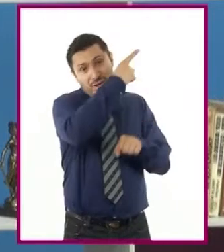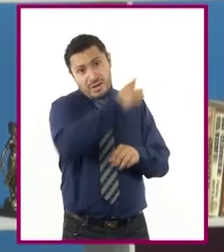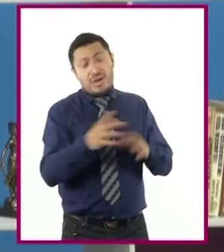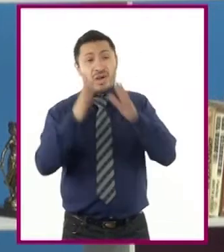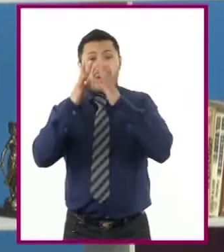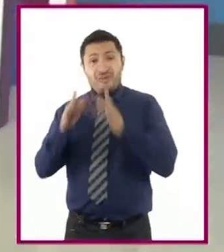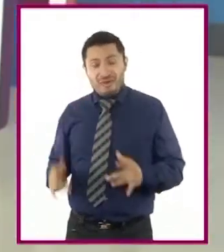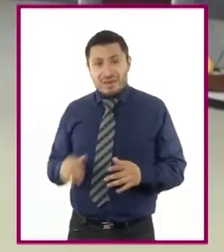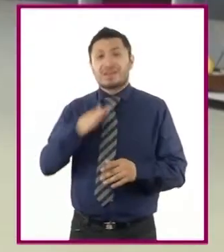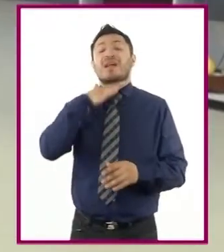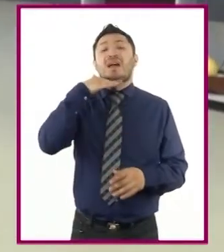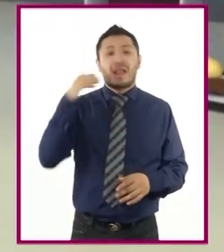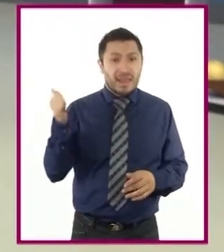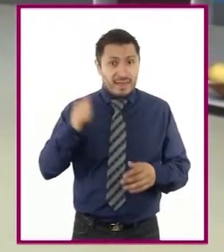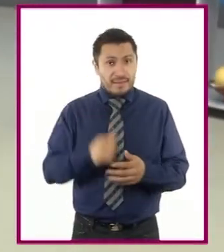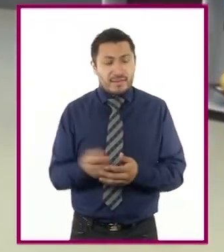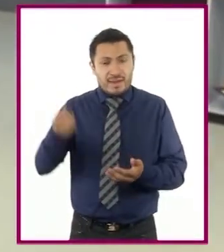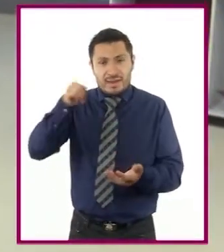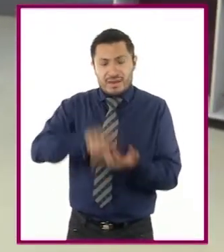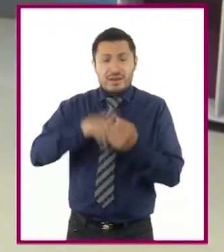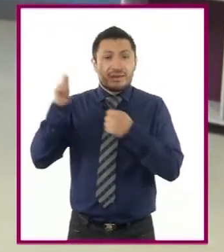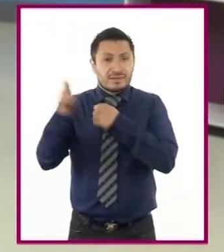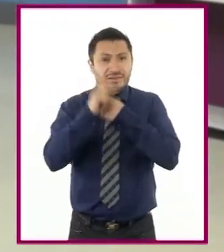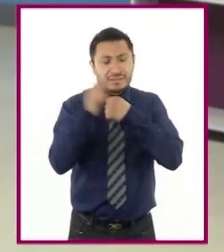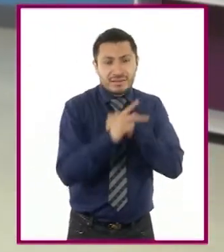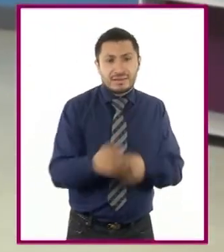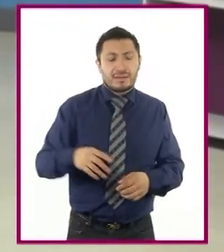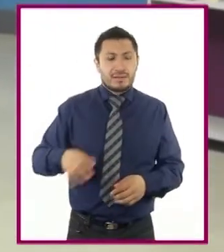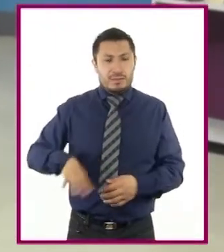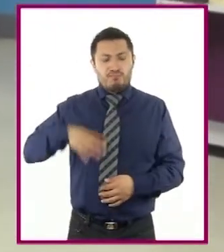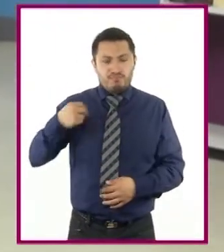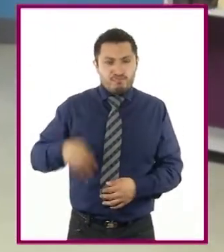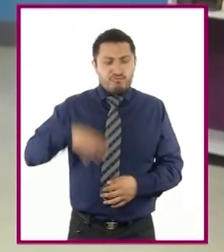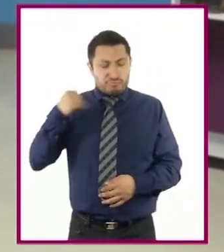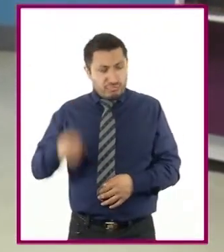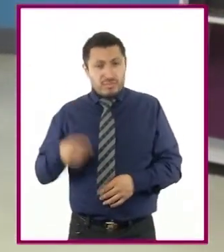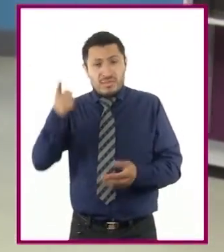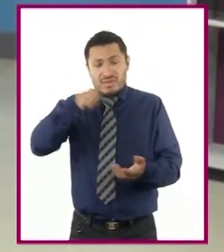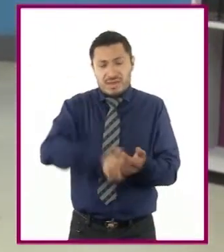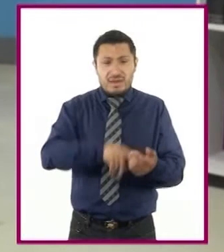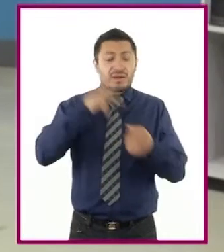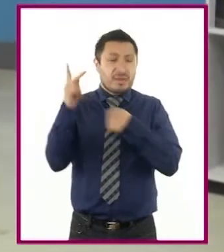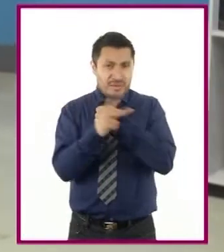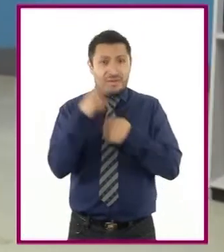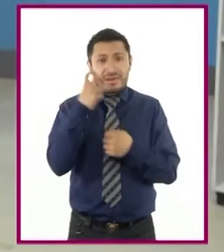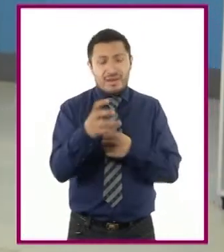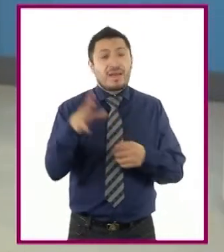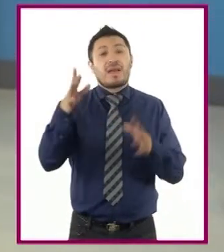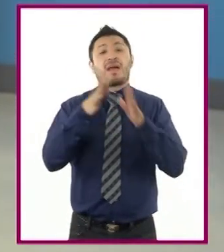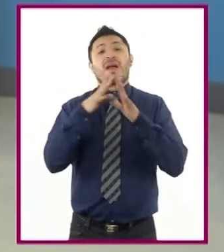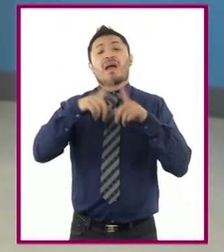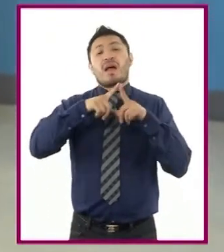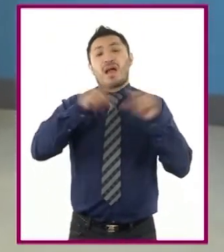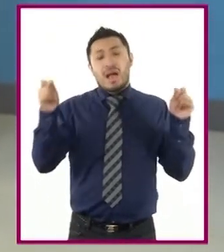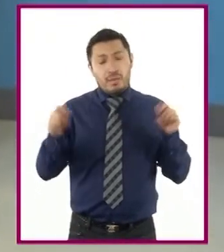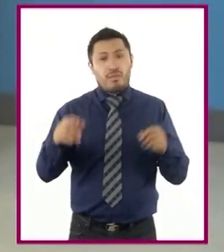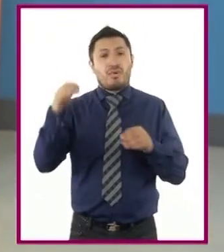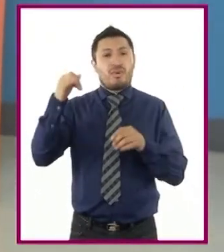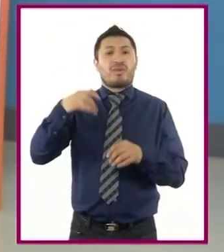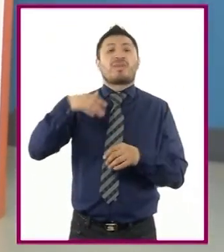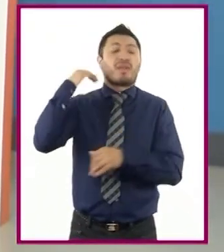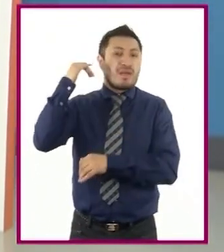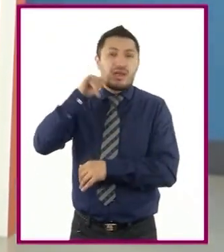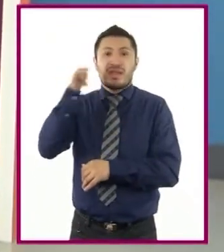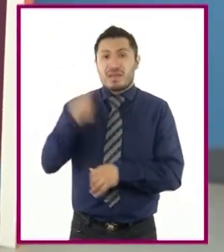Francia y Alemania. Dentro de los países que luchaban por estar entre estas naciones se encontraban Japón, Italia,